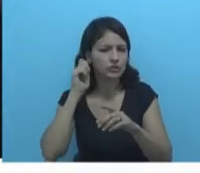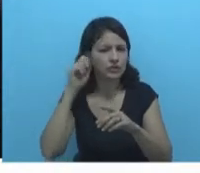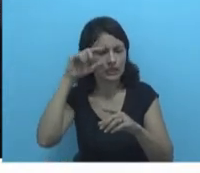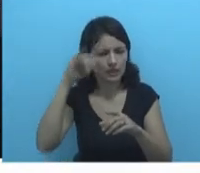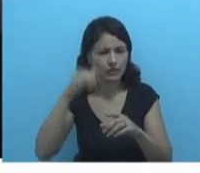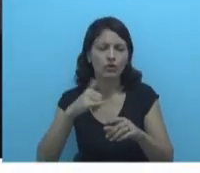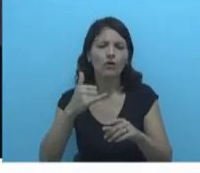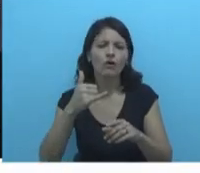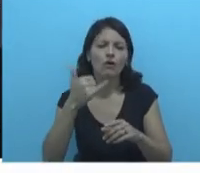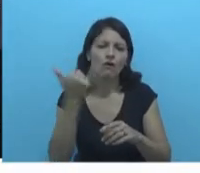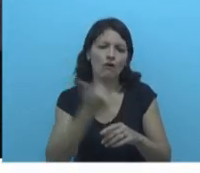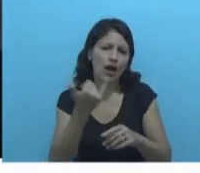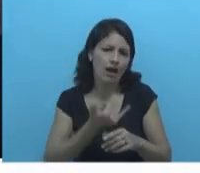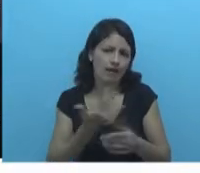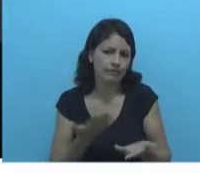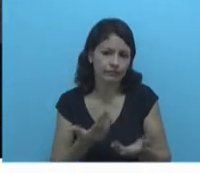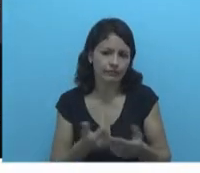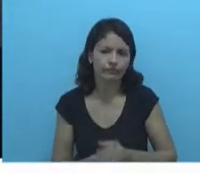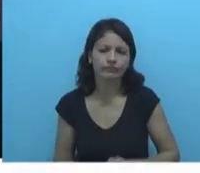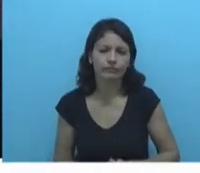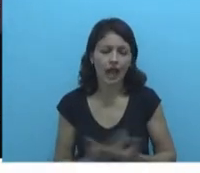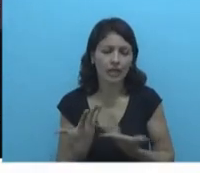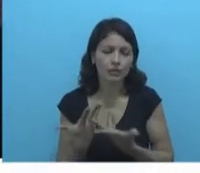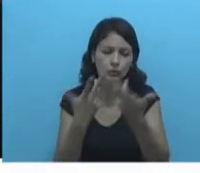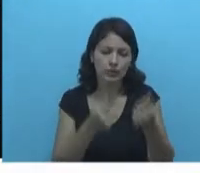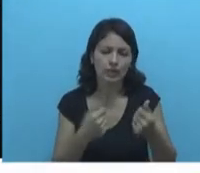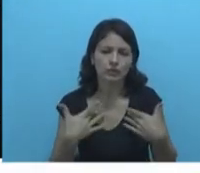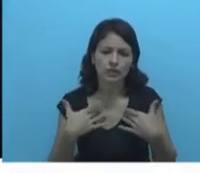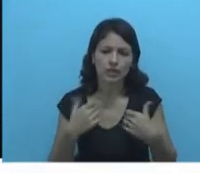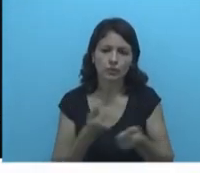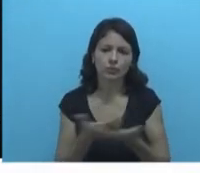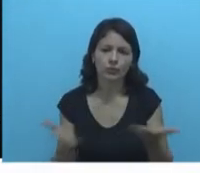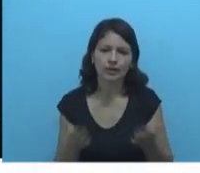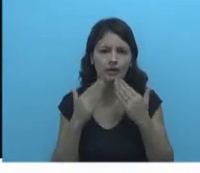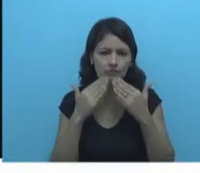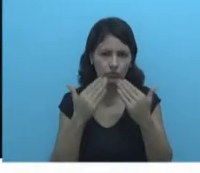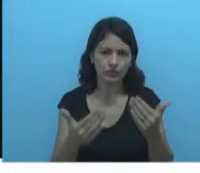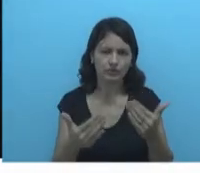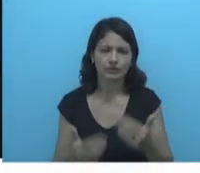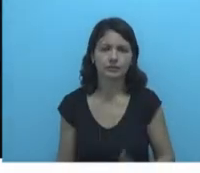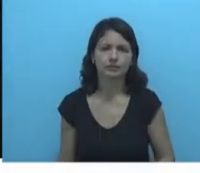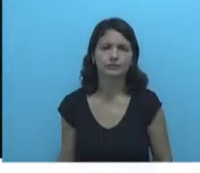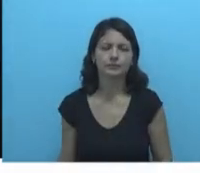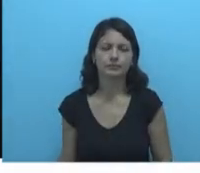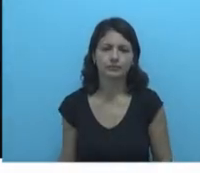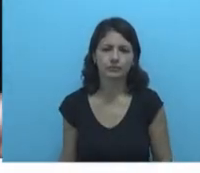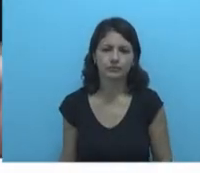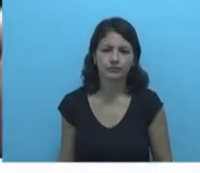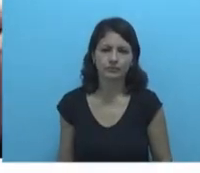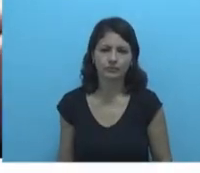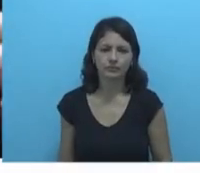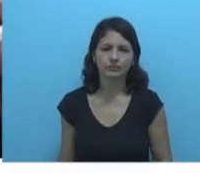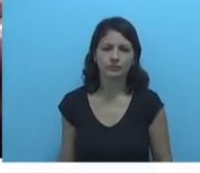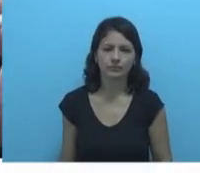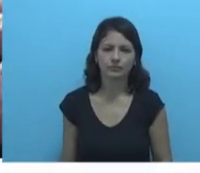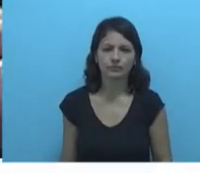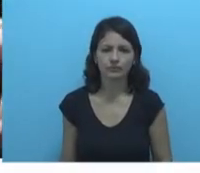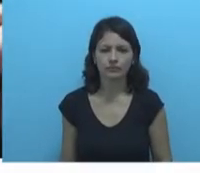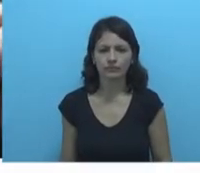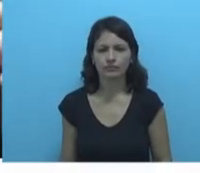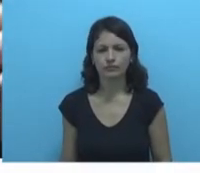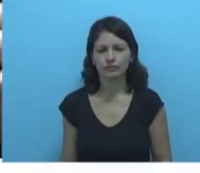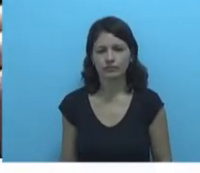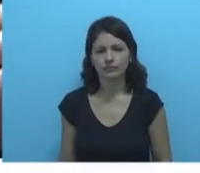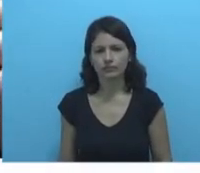que invirtieron, ayudando a la salud pública desde lo privado. Muchas gracias. Gracias, diputado. Tiene la palabra la